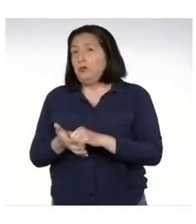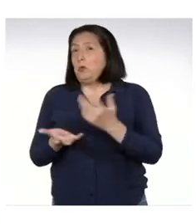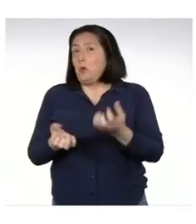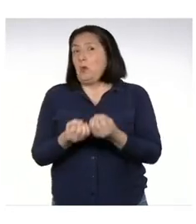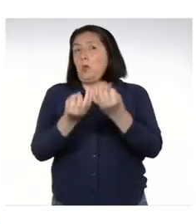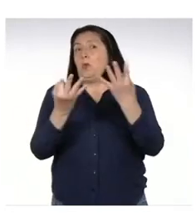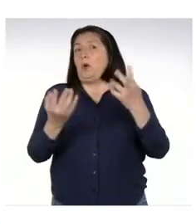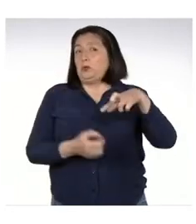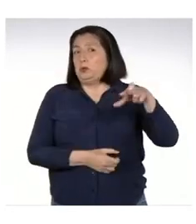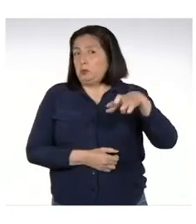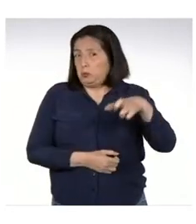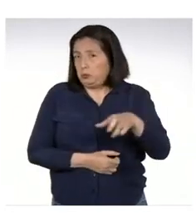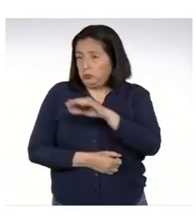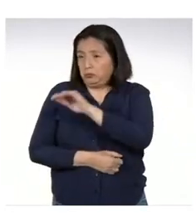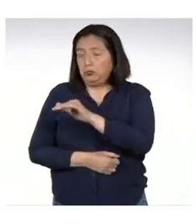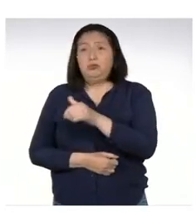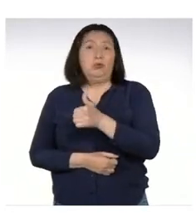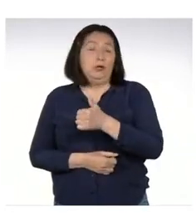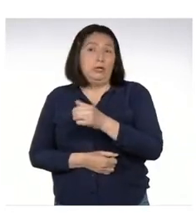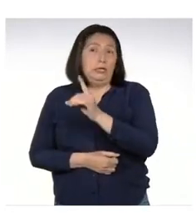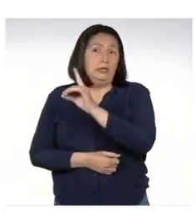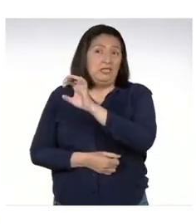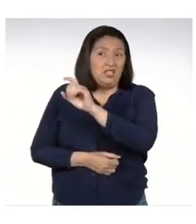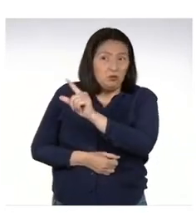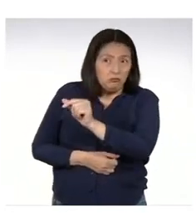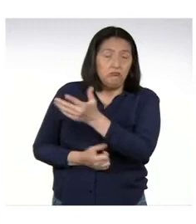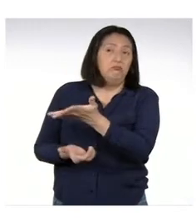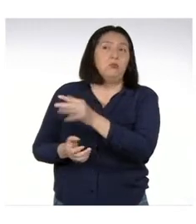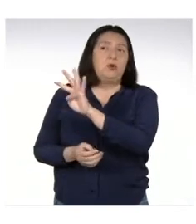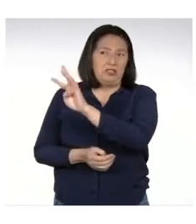hizo 42 puntos. Muy buen juego.